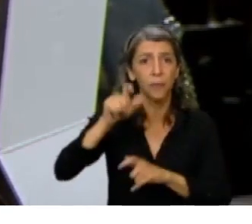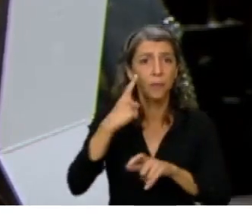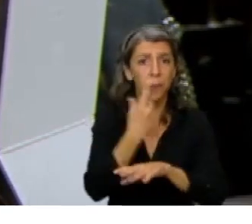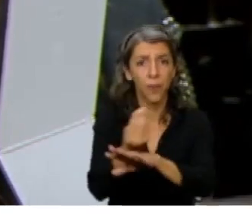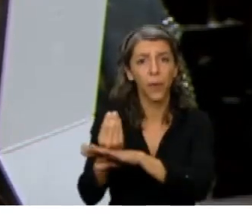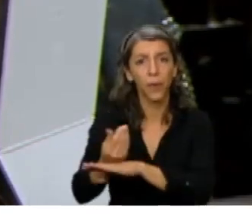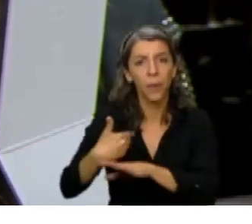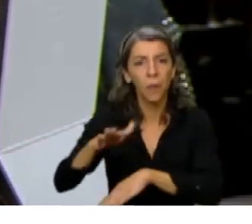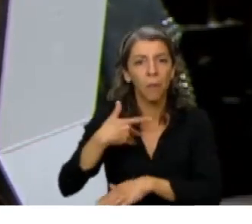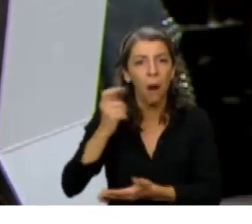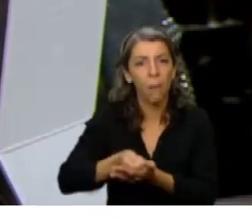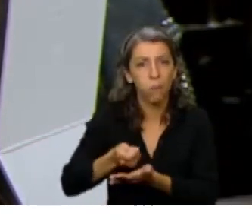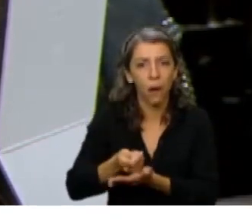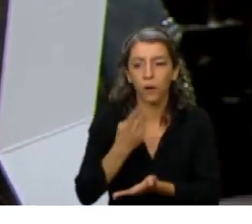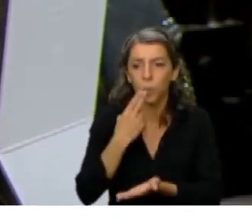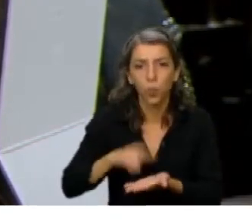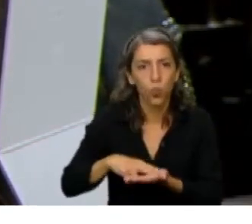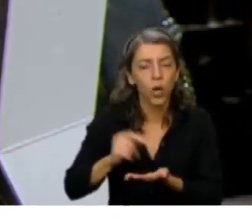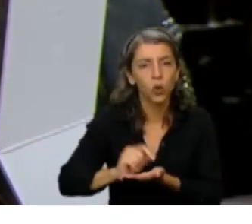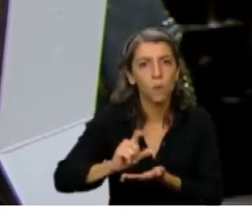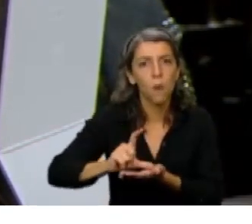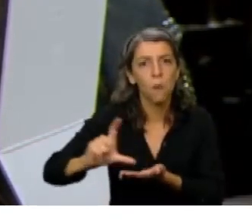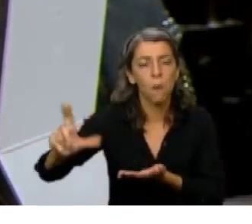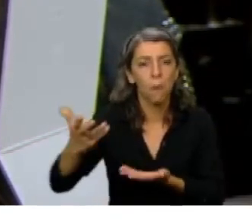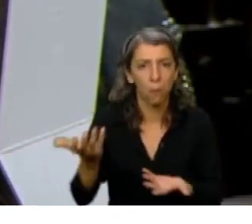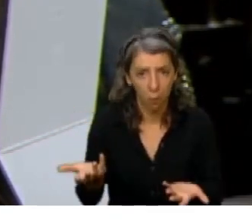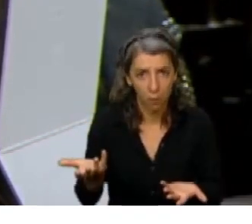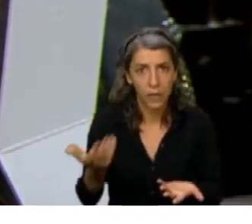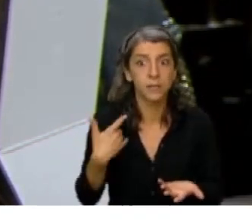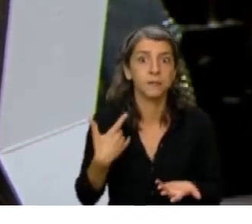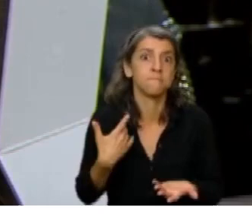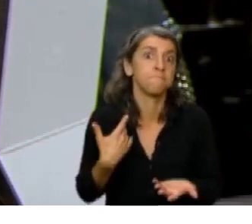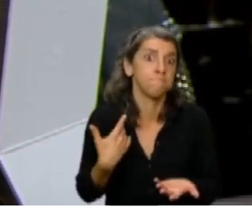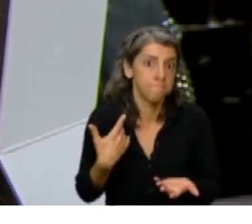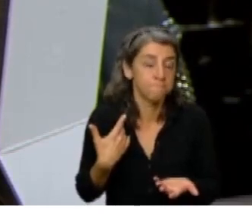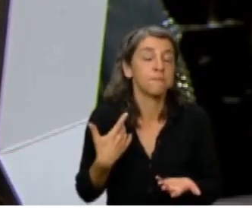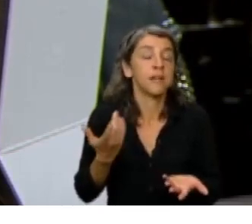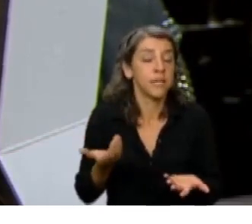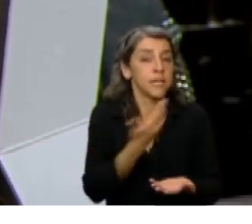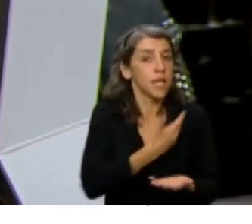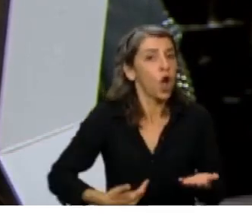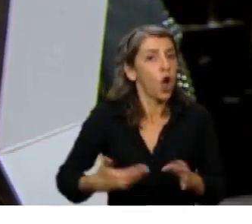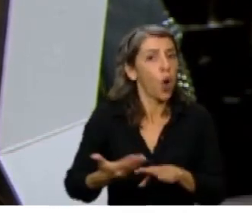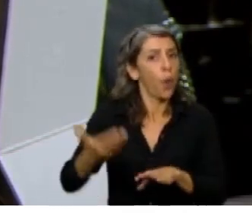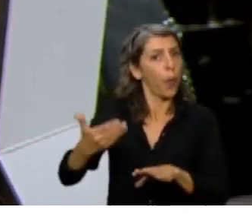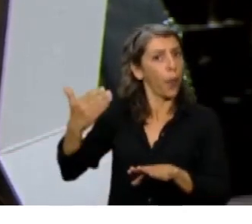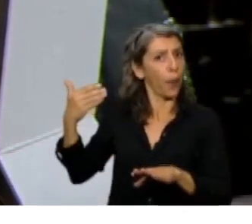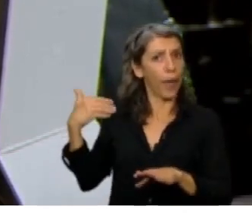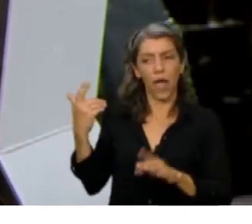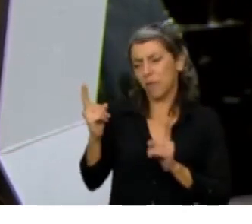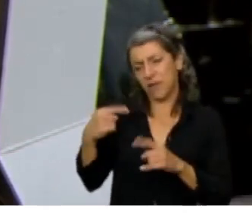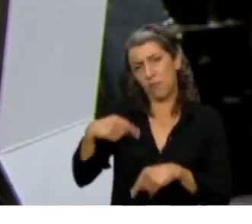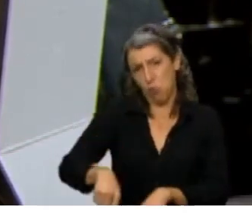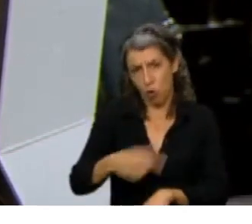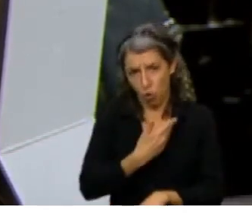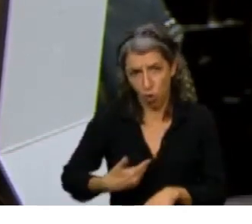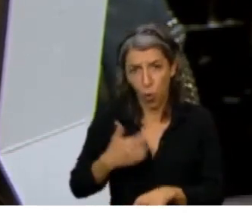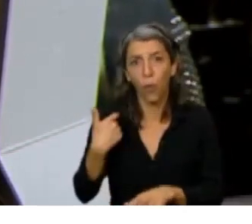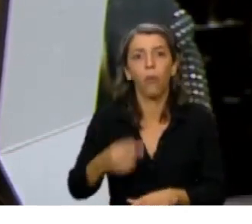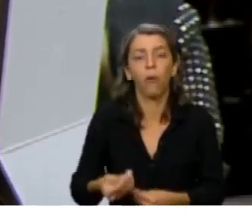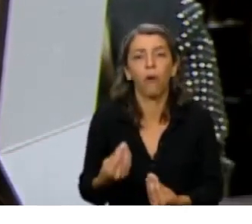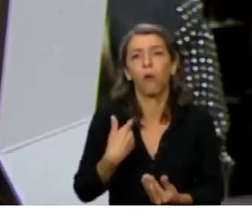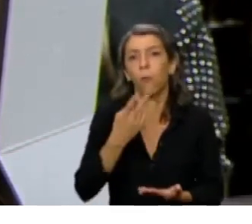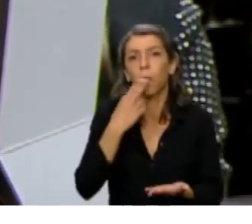más pobreza como consecuencia de ello, barbaridades que han hecho otros gobiernos y este gobierno congelando tarifas